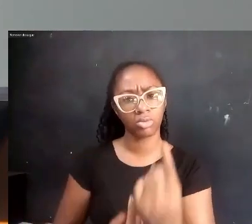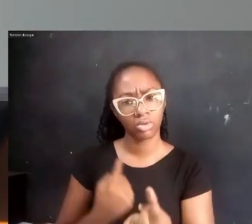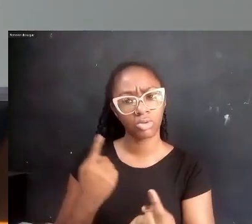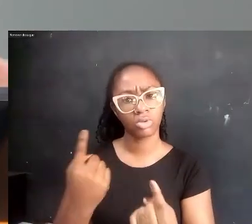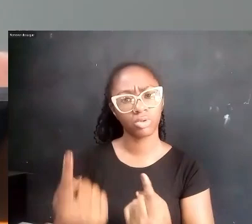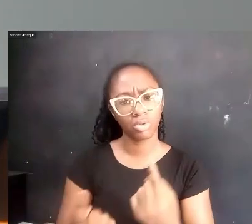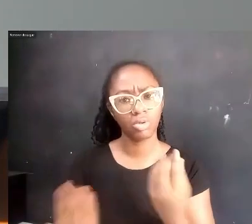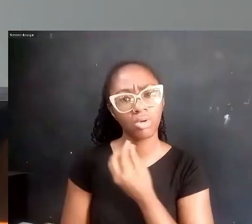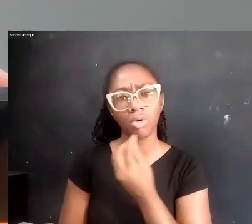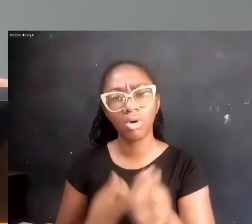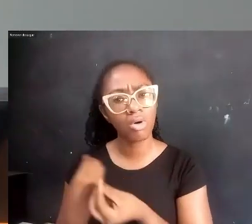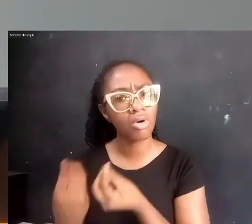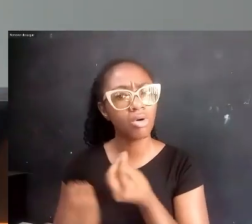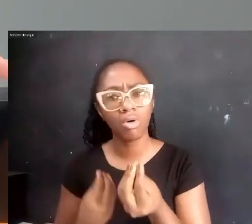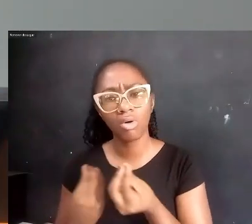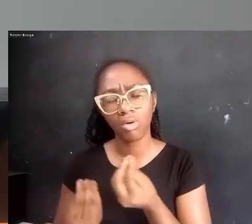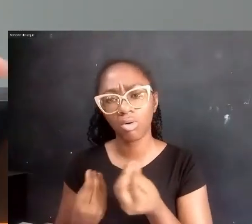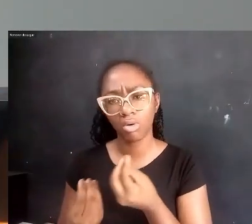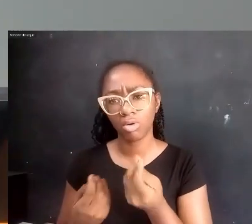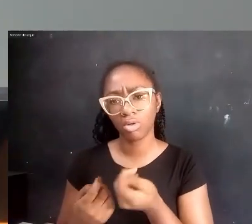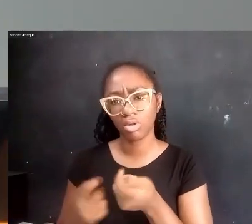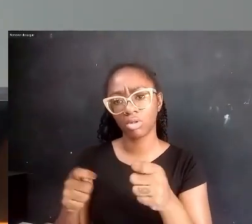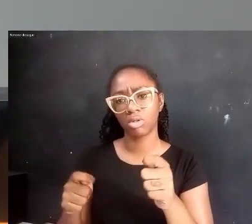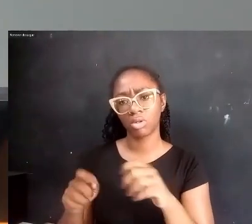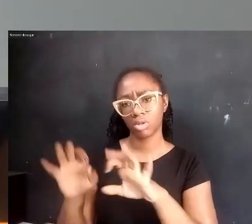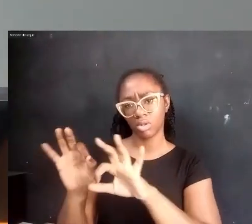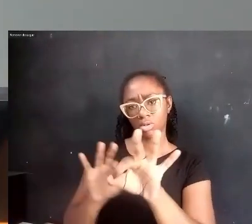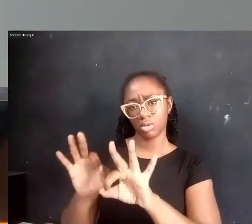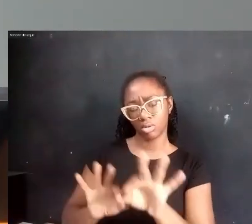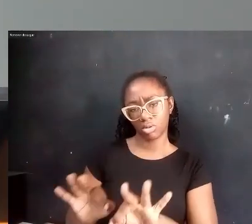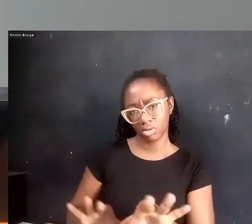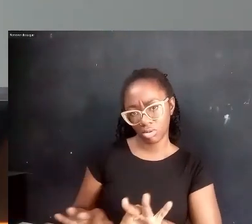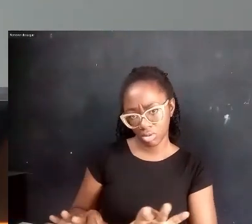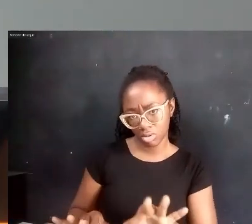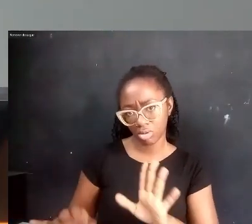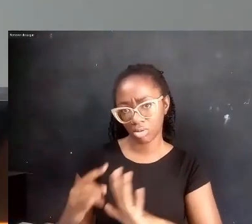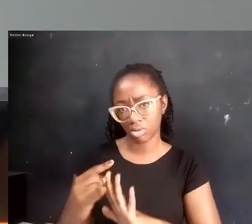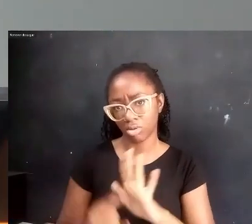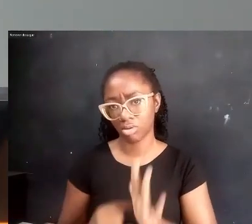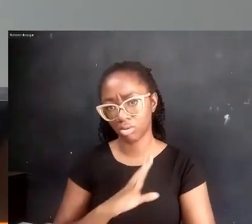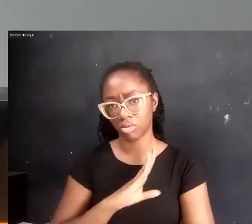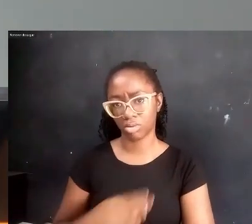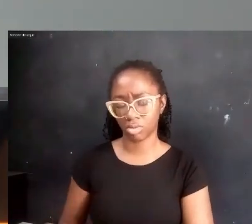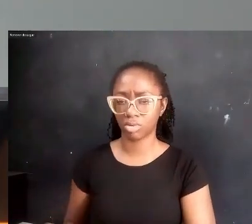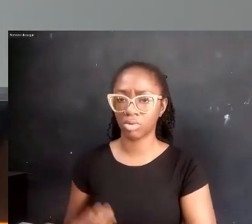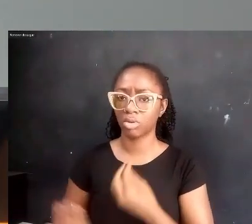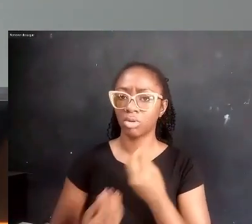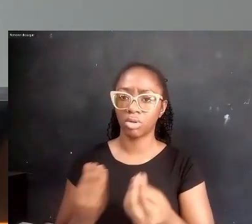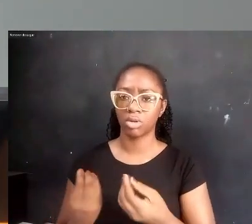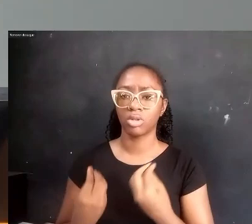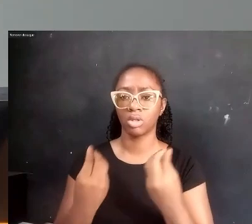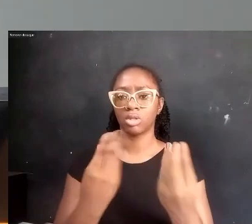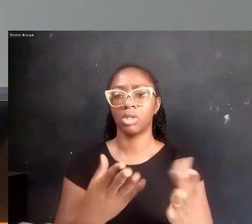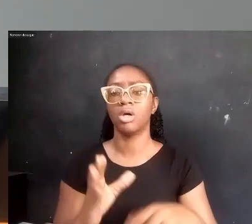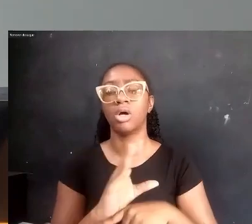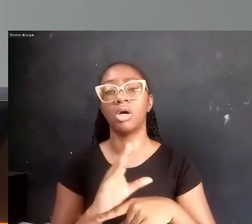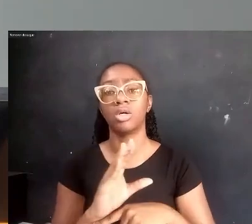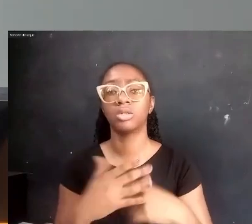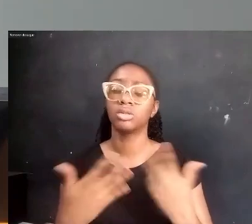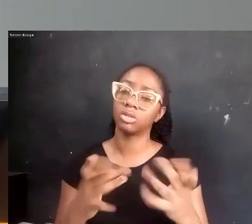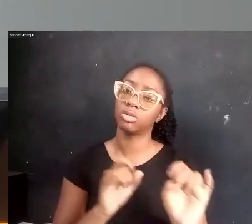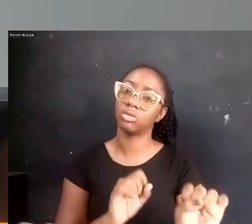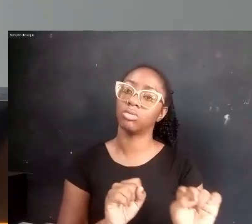entre solucionar un problema de orden público y establecer una constitución. En el marco de la